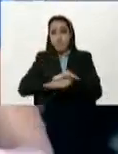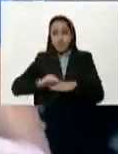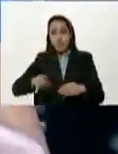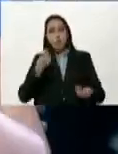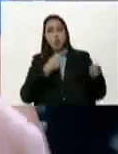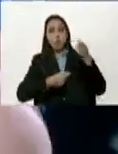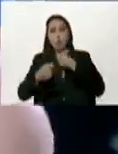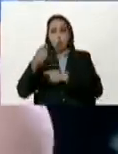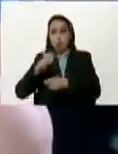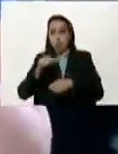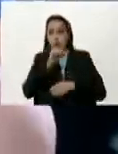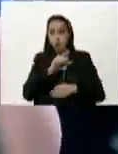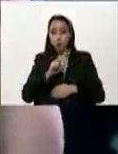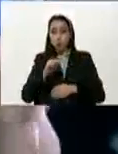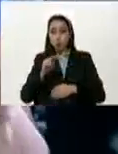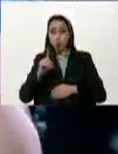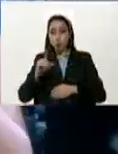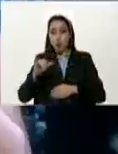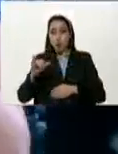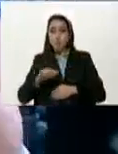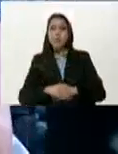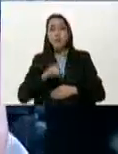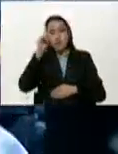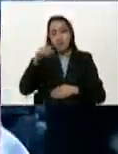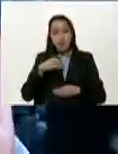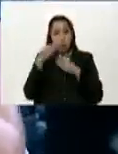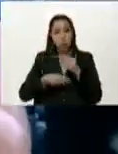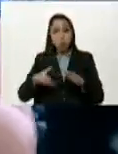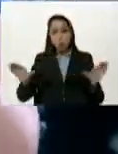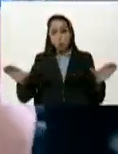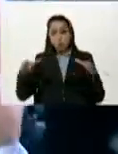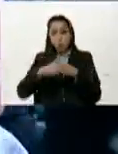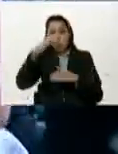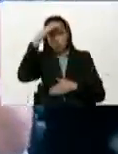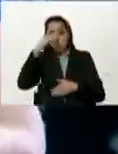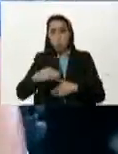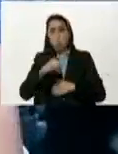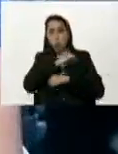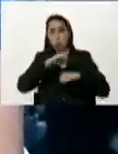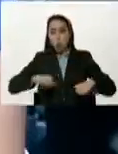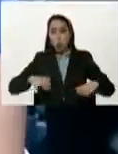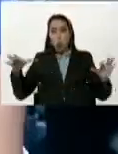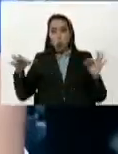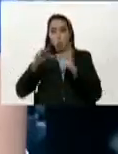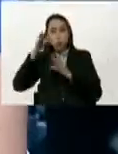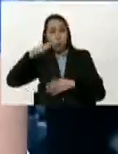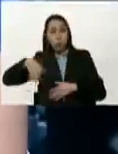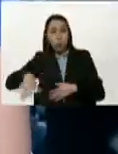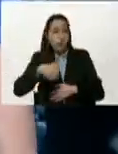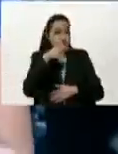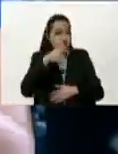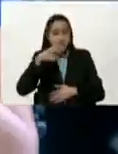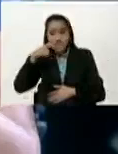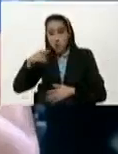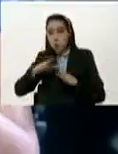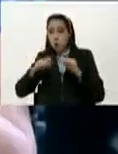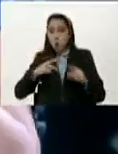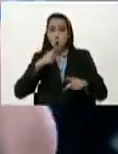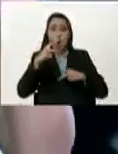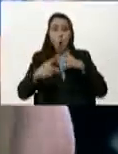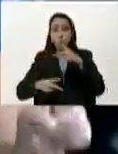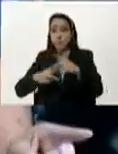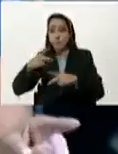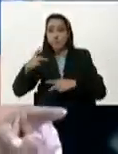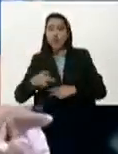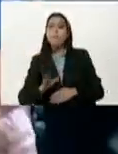con la fundéu con organismos la unión cívico-militar policial estuvimos supervisando todo este proceso sobre todo